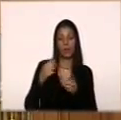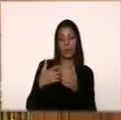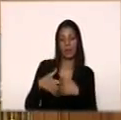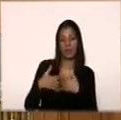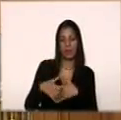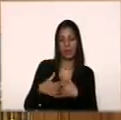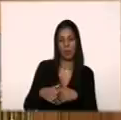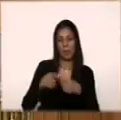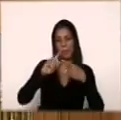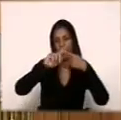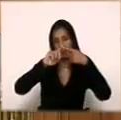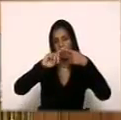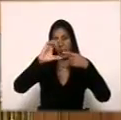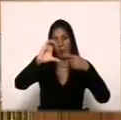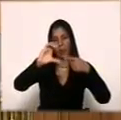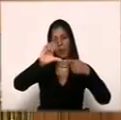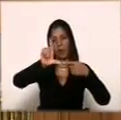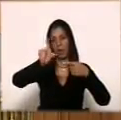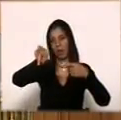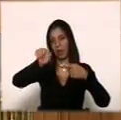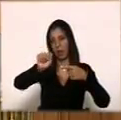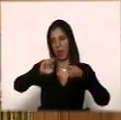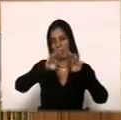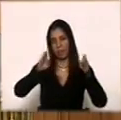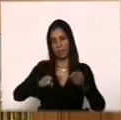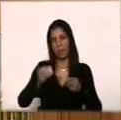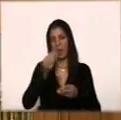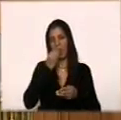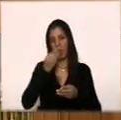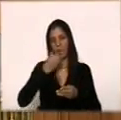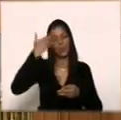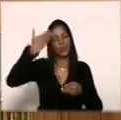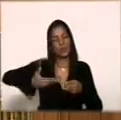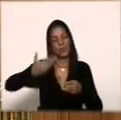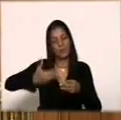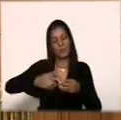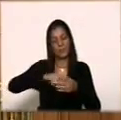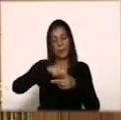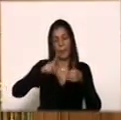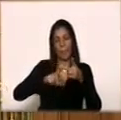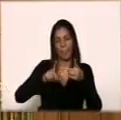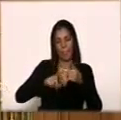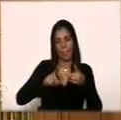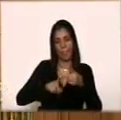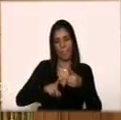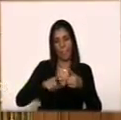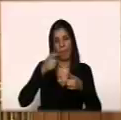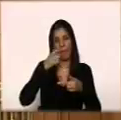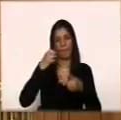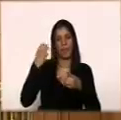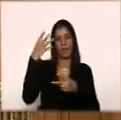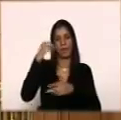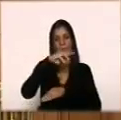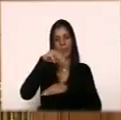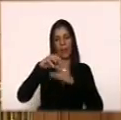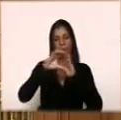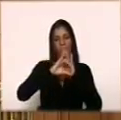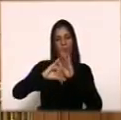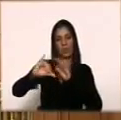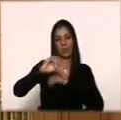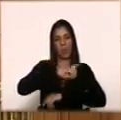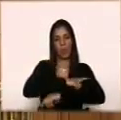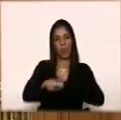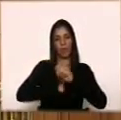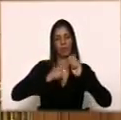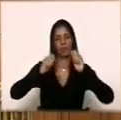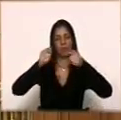gran herramienta de la que la Asamblea Nacional Constituyente está dotando al pueblo venezolano y en particular a la